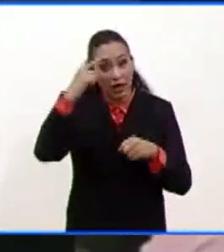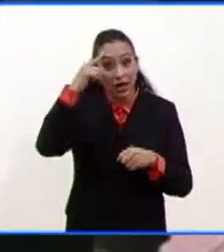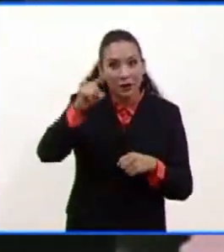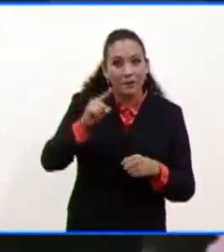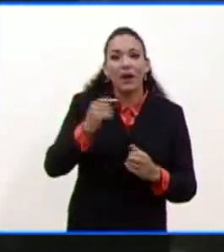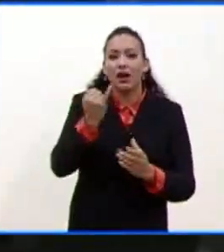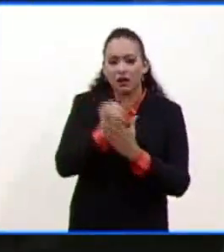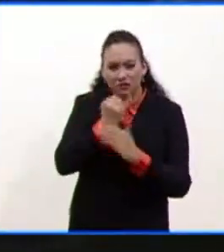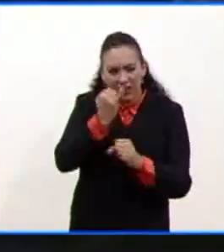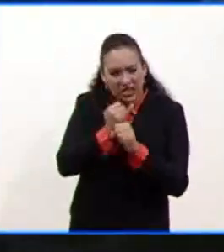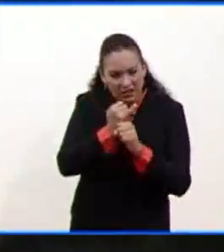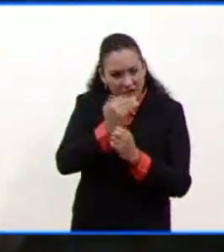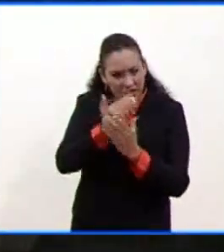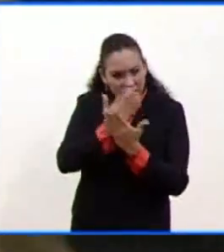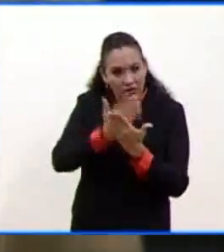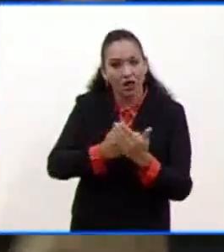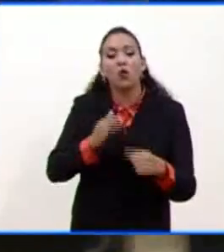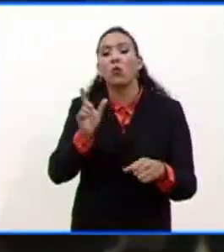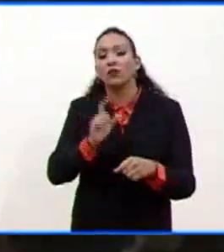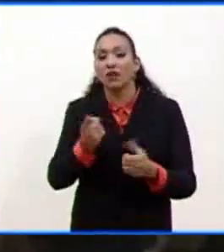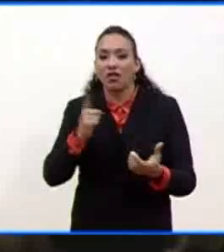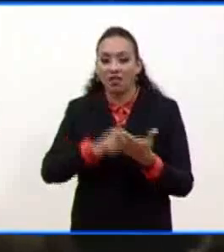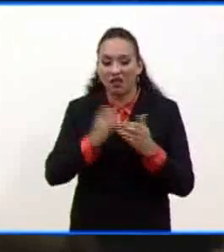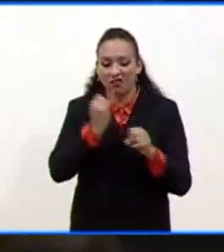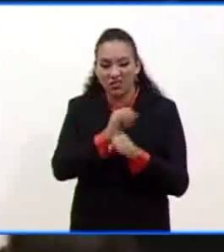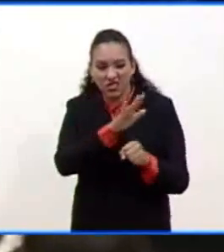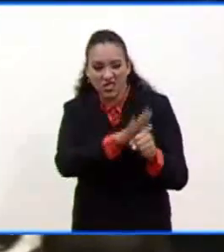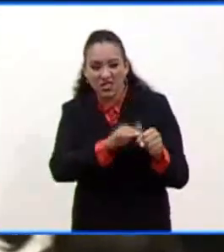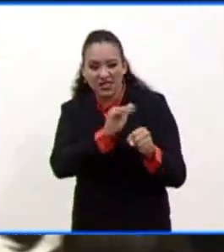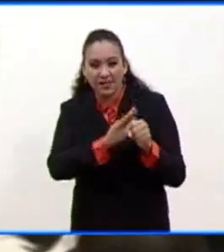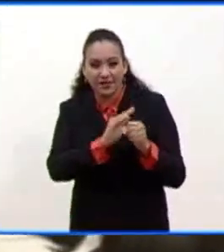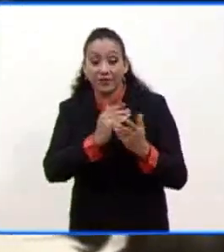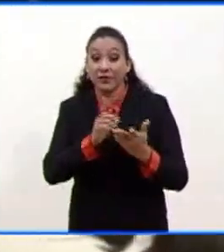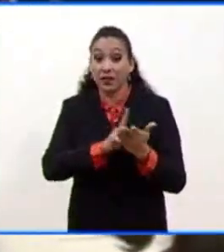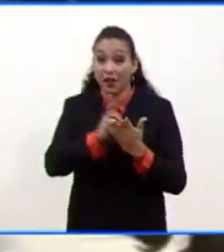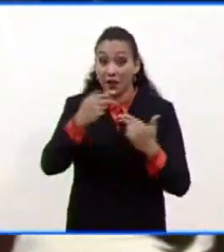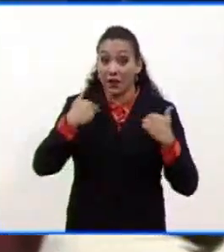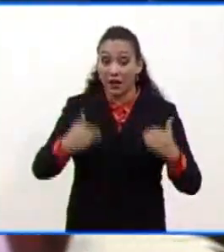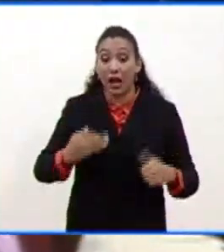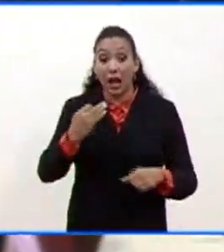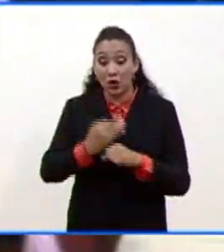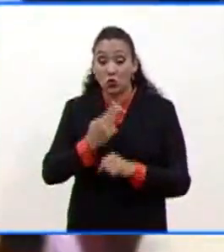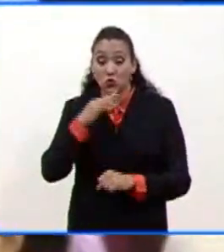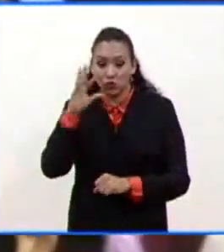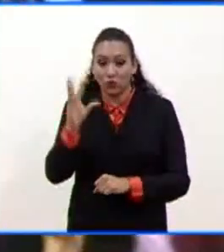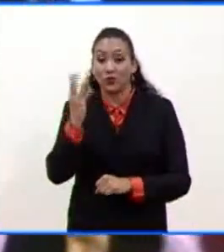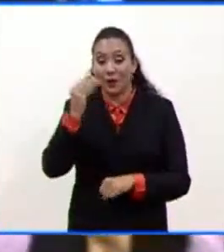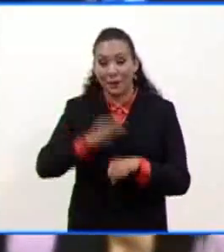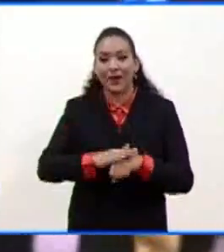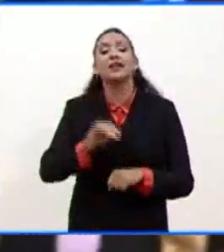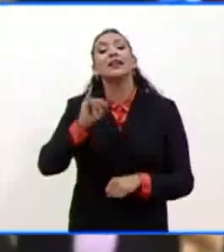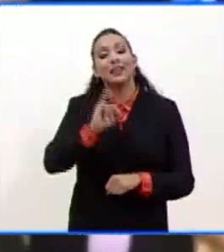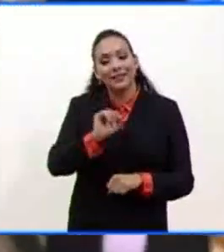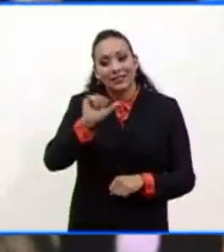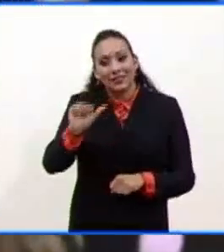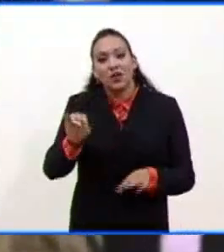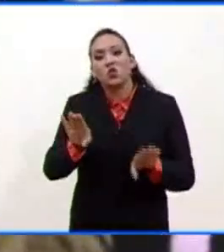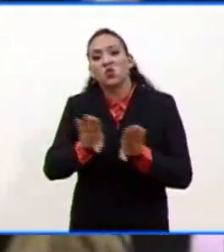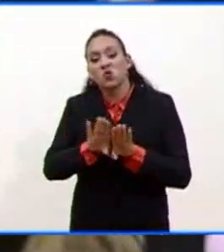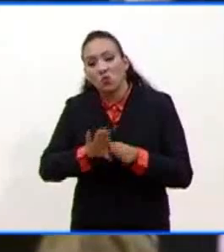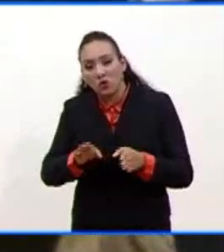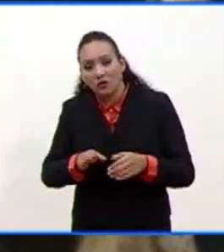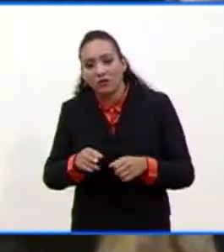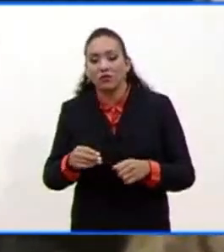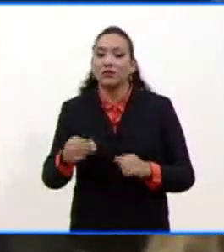de carpetas de investigación por violencia digital, los derechos humanos en la era digital y la inteligencia artificial sin